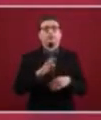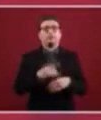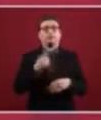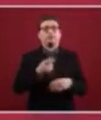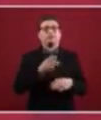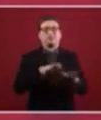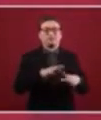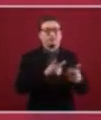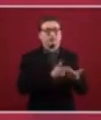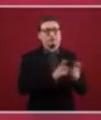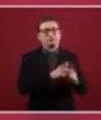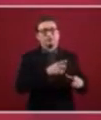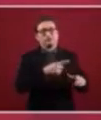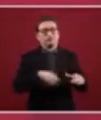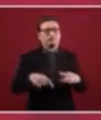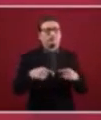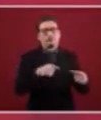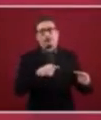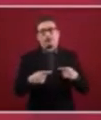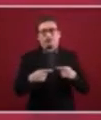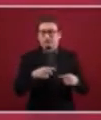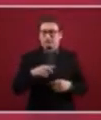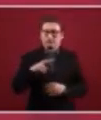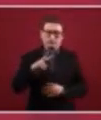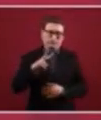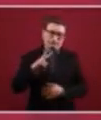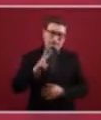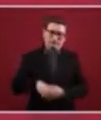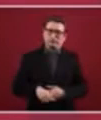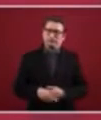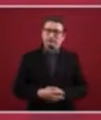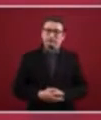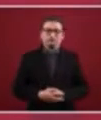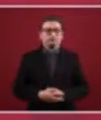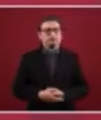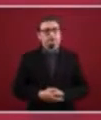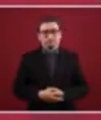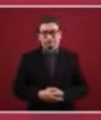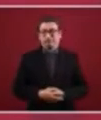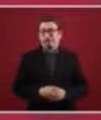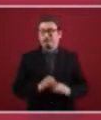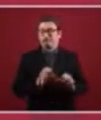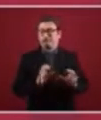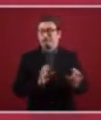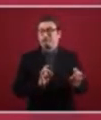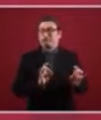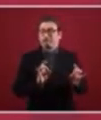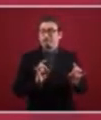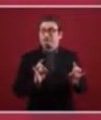son de veras que cosita,